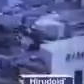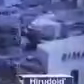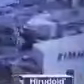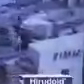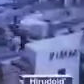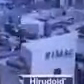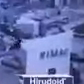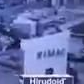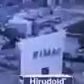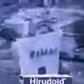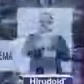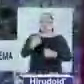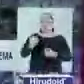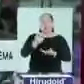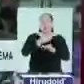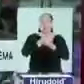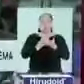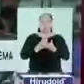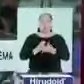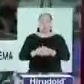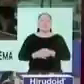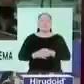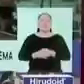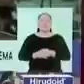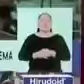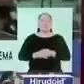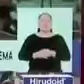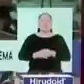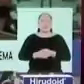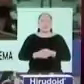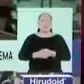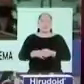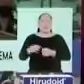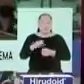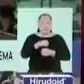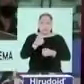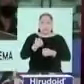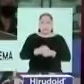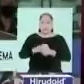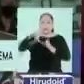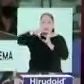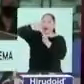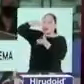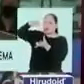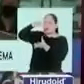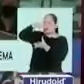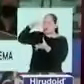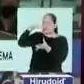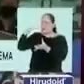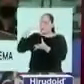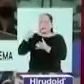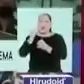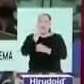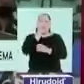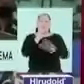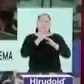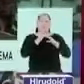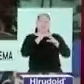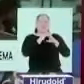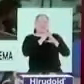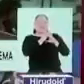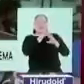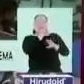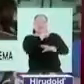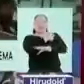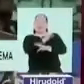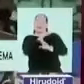Y el muy futbolero presidente Francisco Sagasti ha dicho en Tingo María que debemos vacunarnos todos voluntariamente porque es una